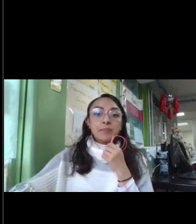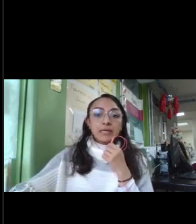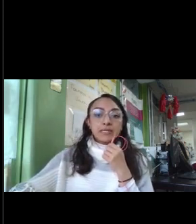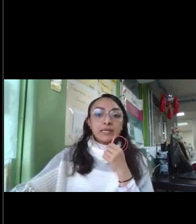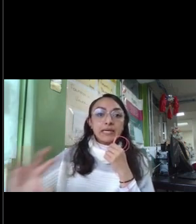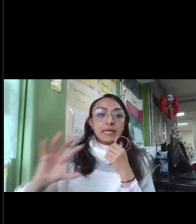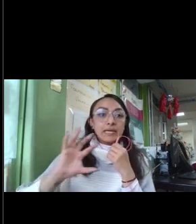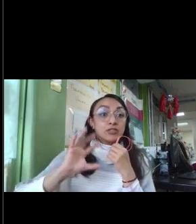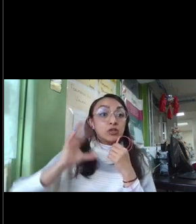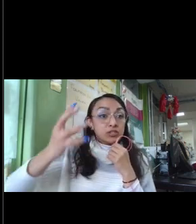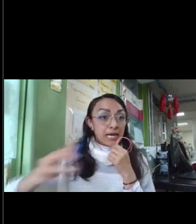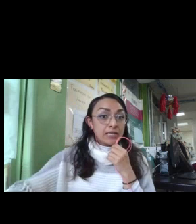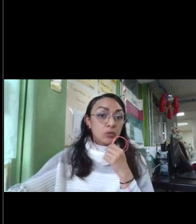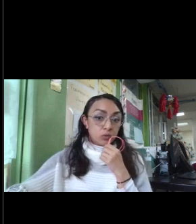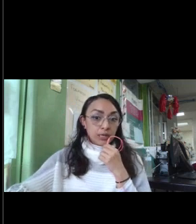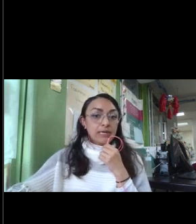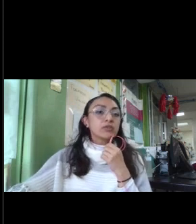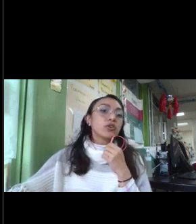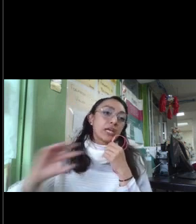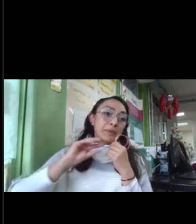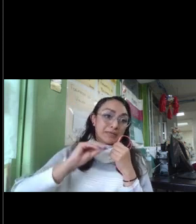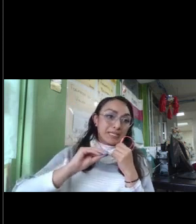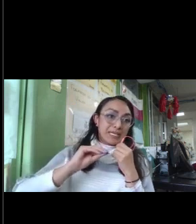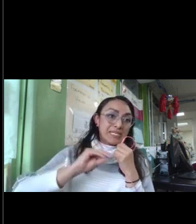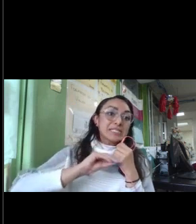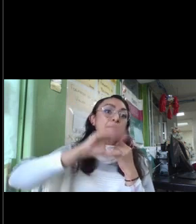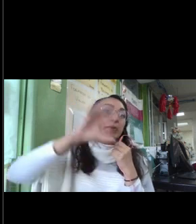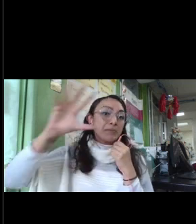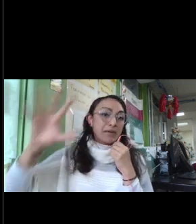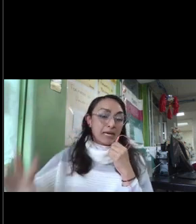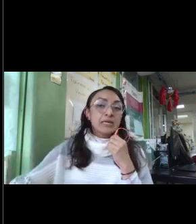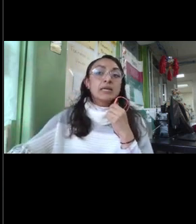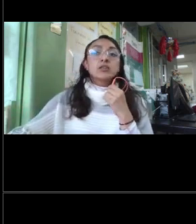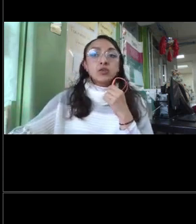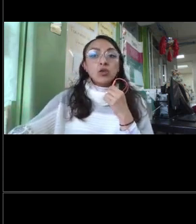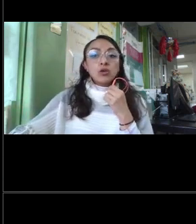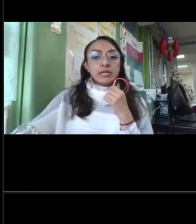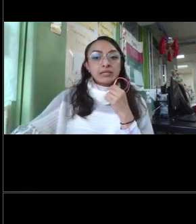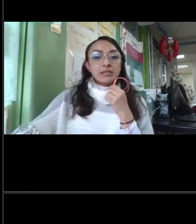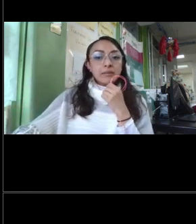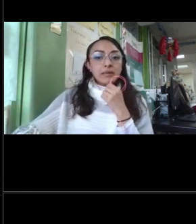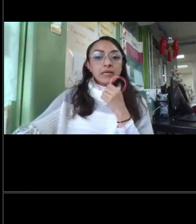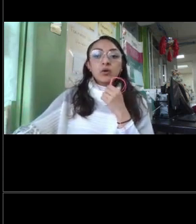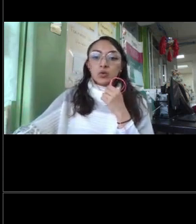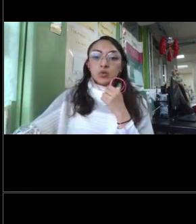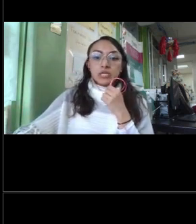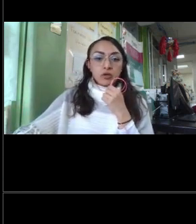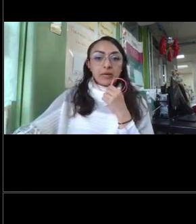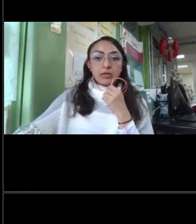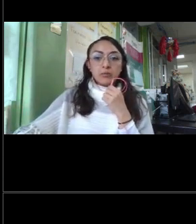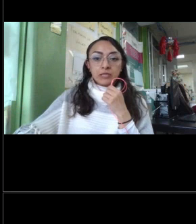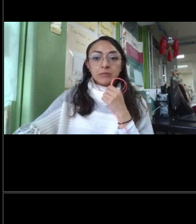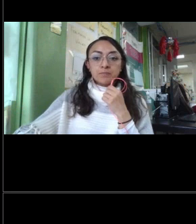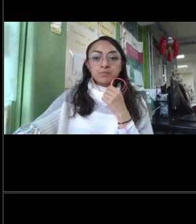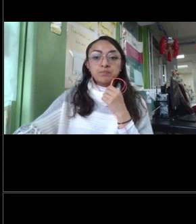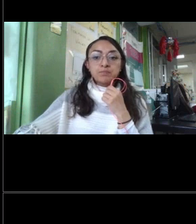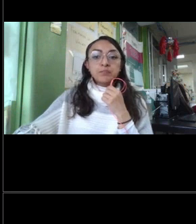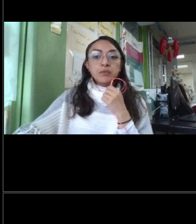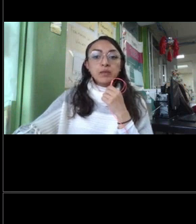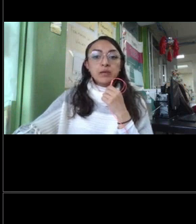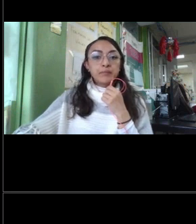con la parte social y cultural, donde a partir de ahí se permea todo lo que tiene que ver con un idioma como